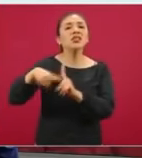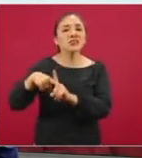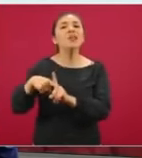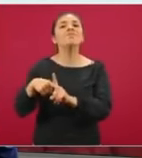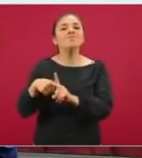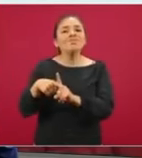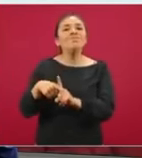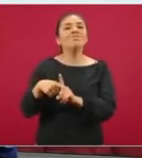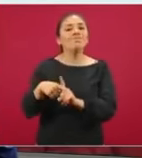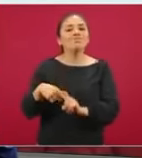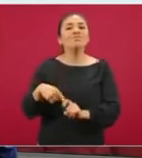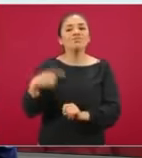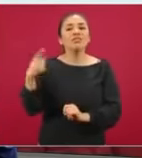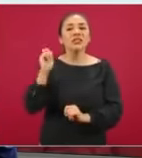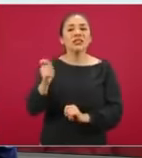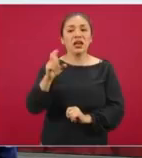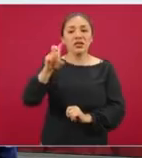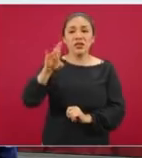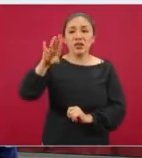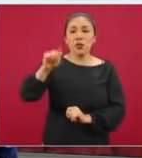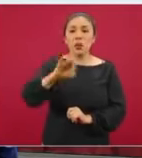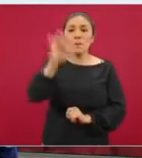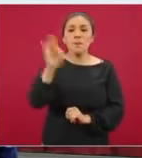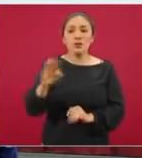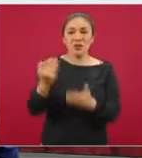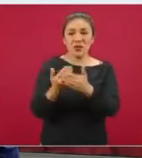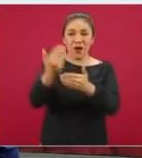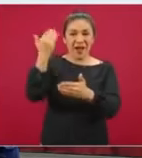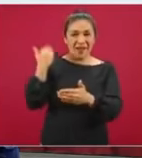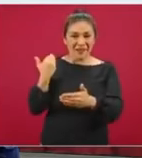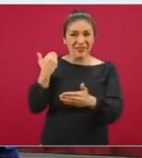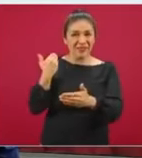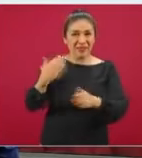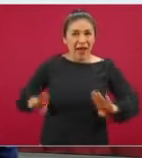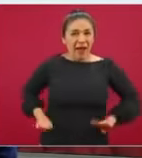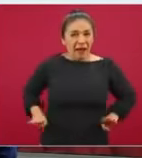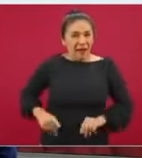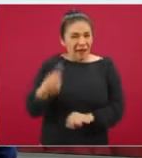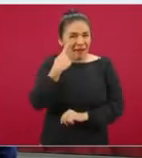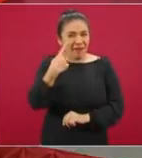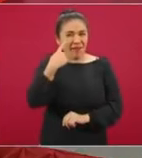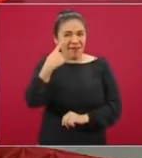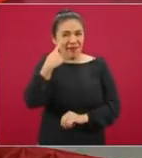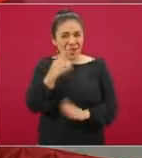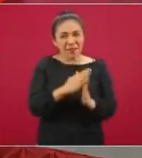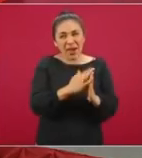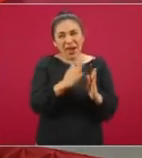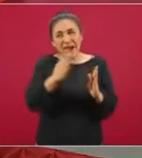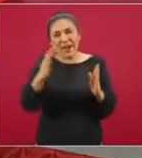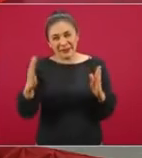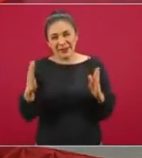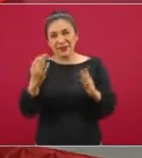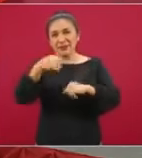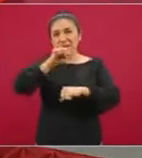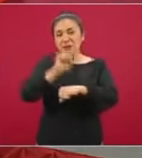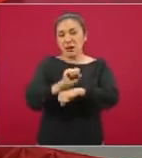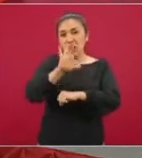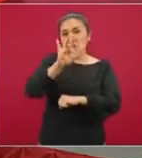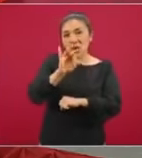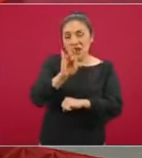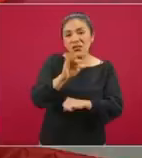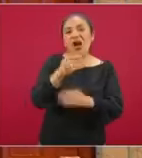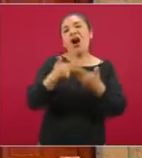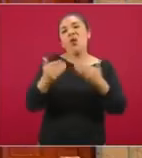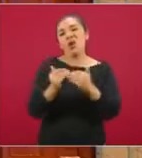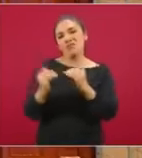en relación a ese 39% que teníamos o habíamos llegado a desarrollar en la semana